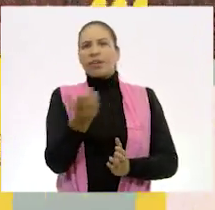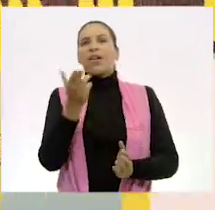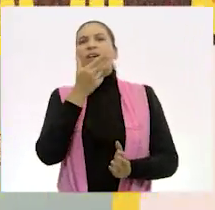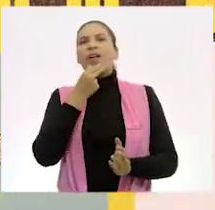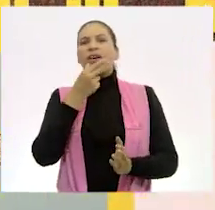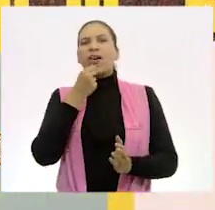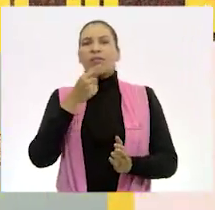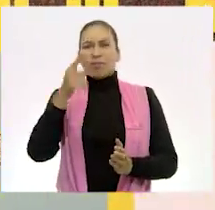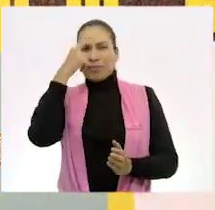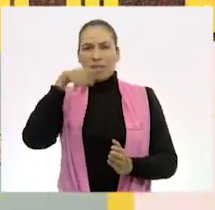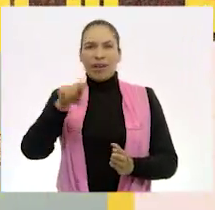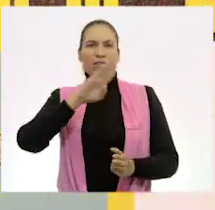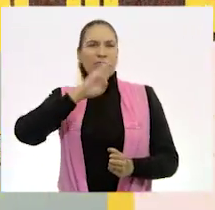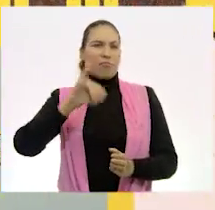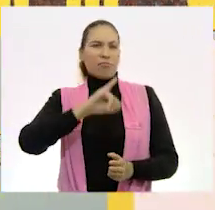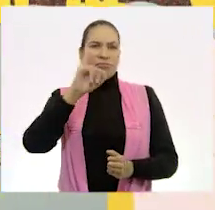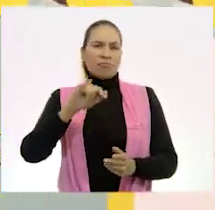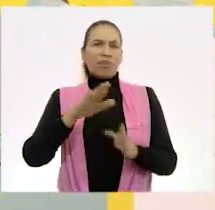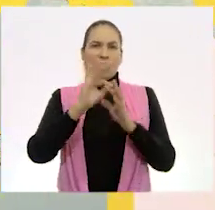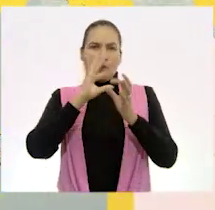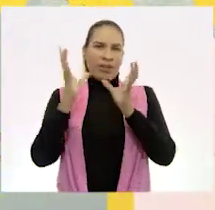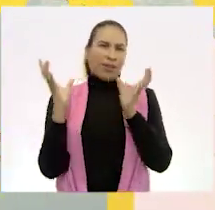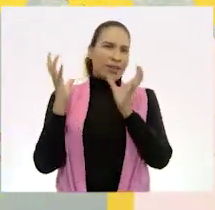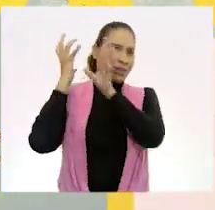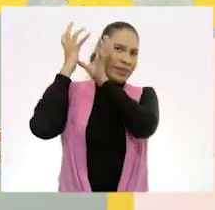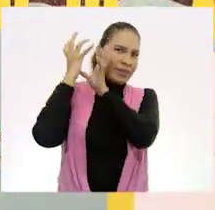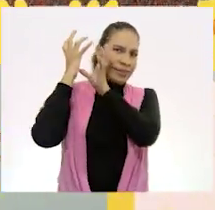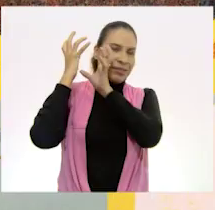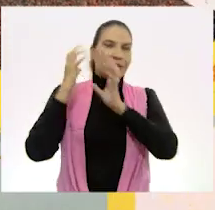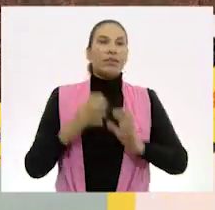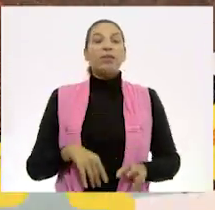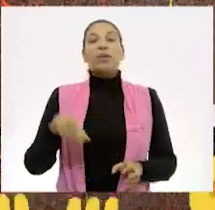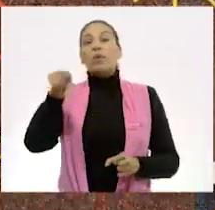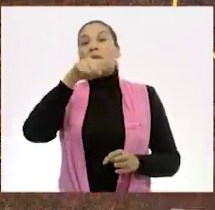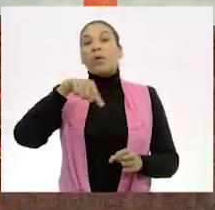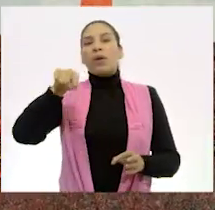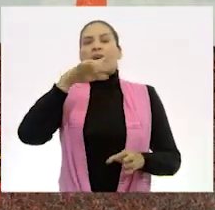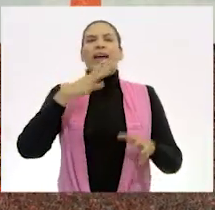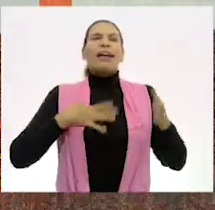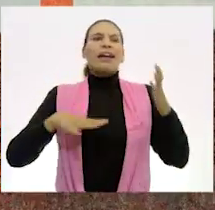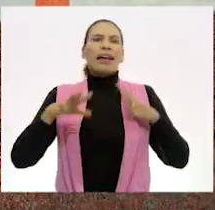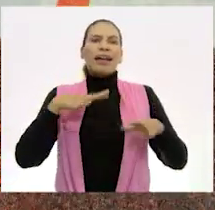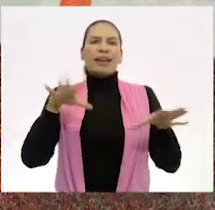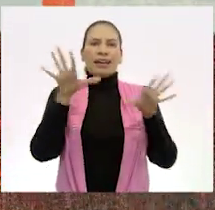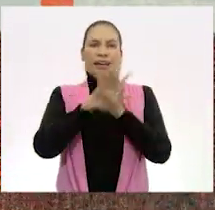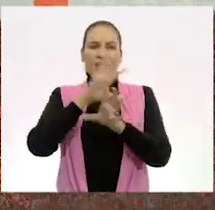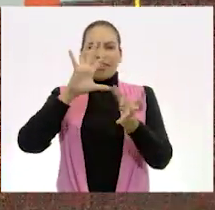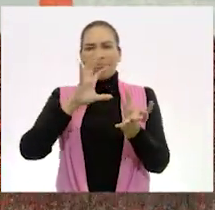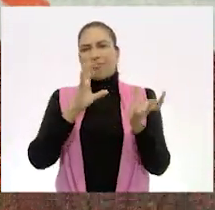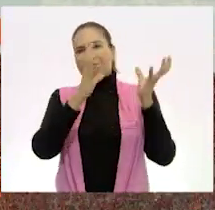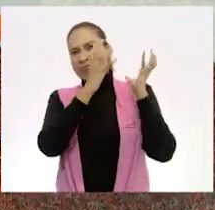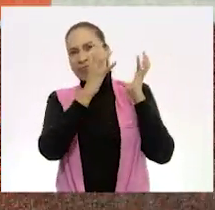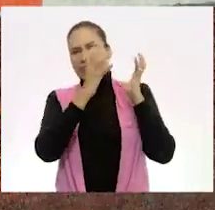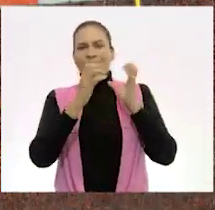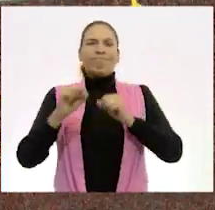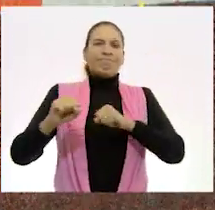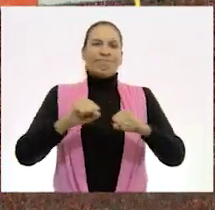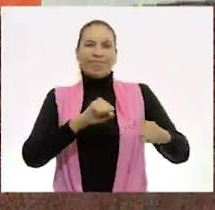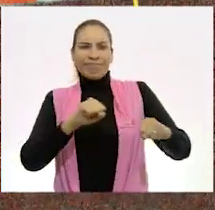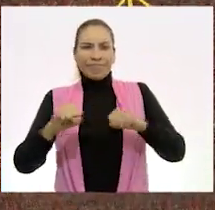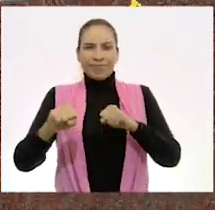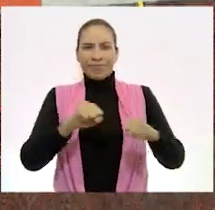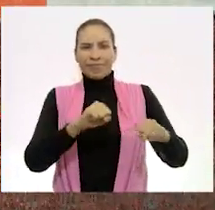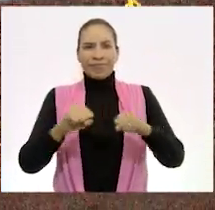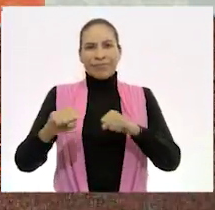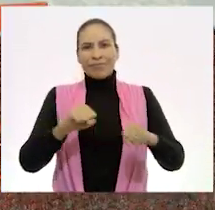machbu yuhilo sahiel chan mi kuchop hinilum. Hinche mi lubanyo, hinilum mi nikanibu, hinche hini mi numel